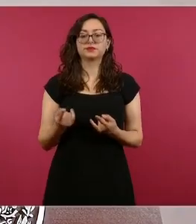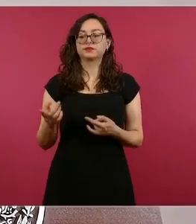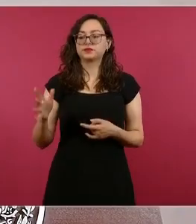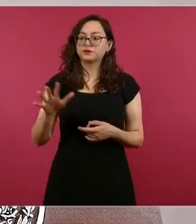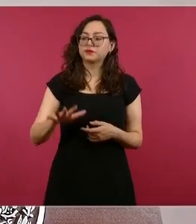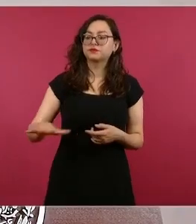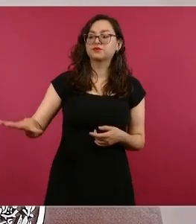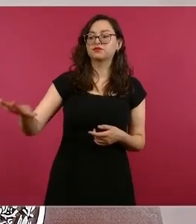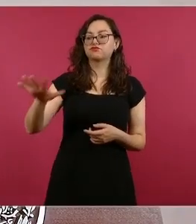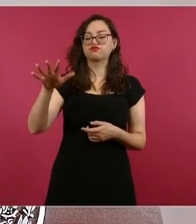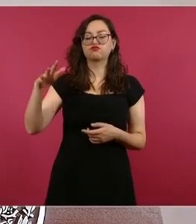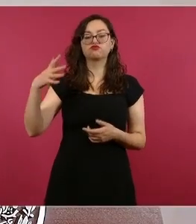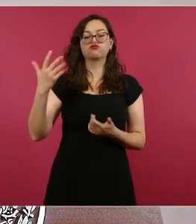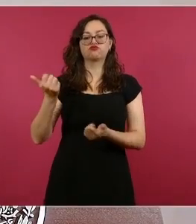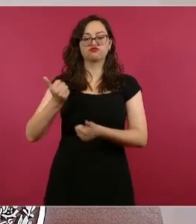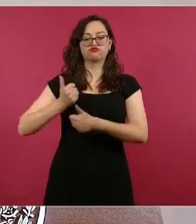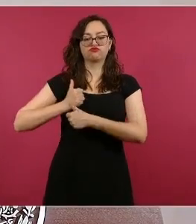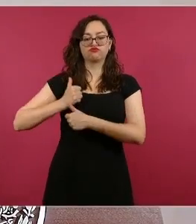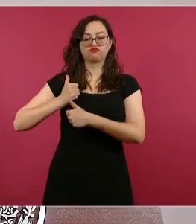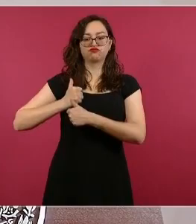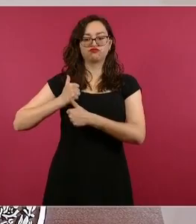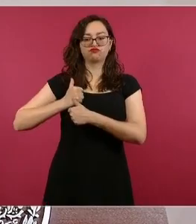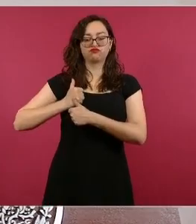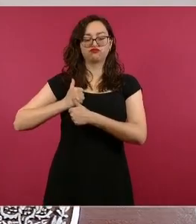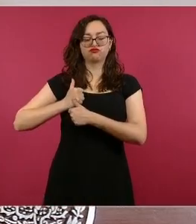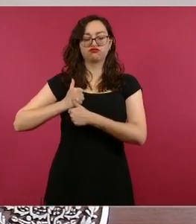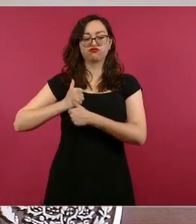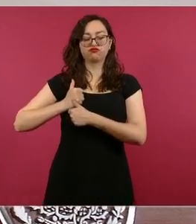gloria al